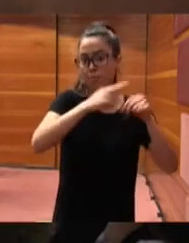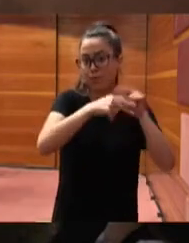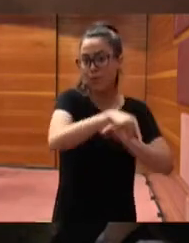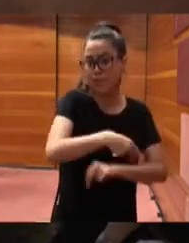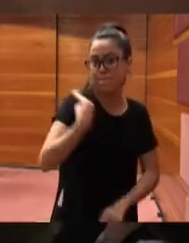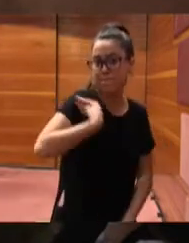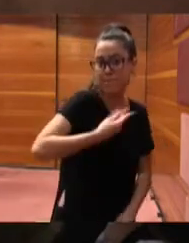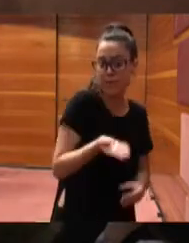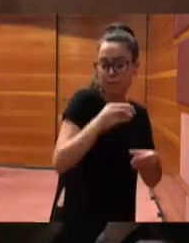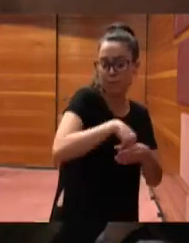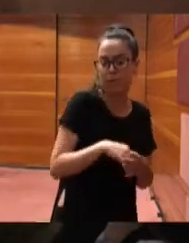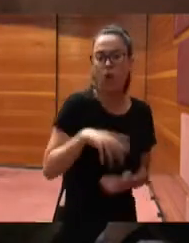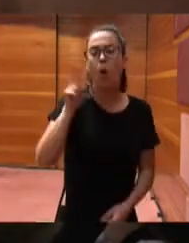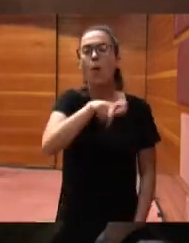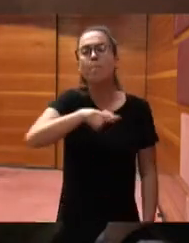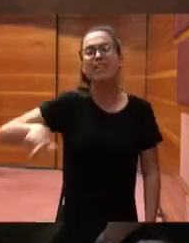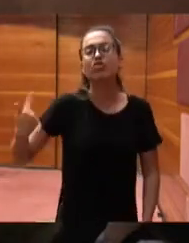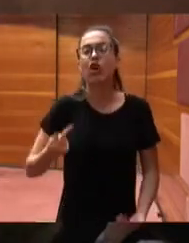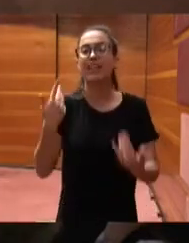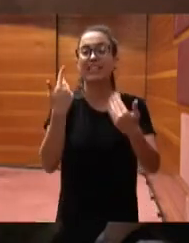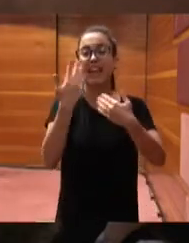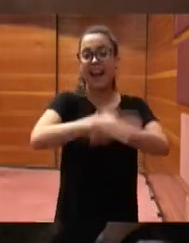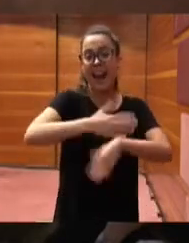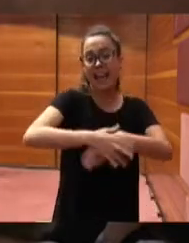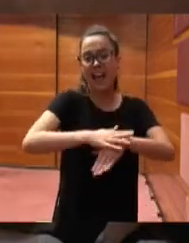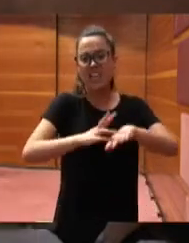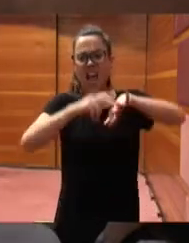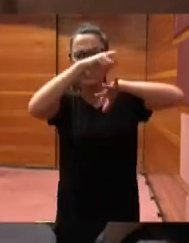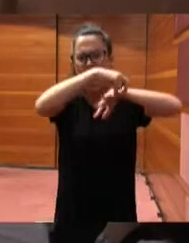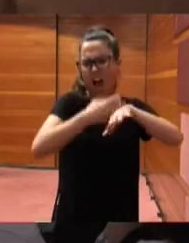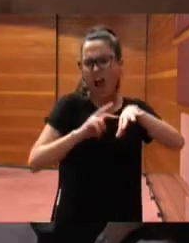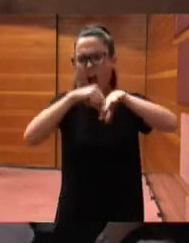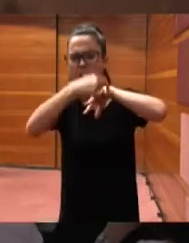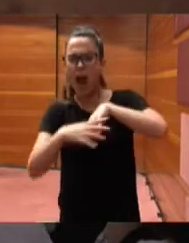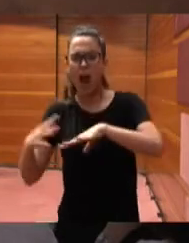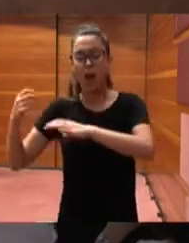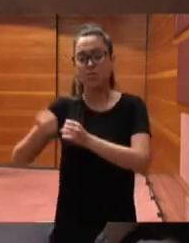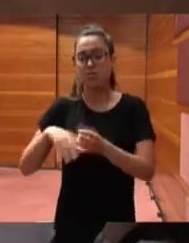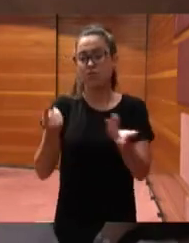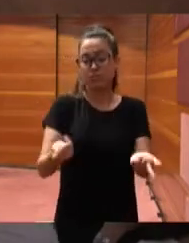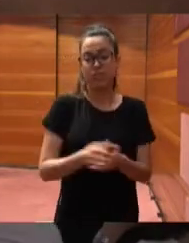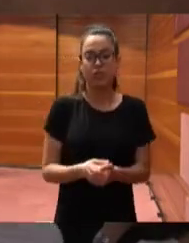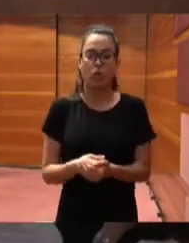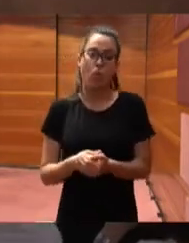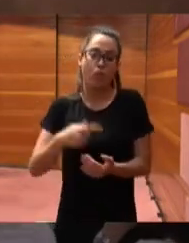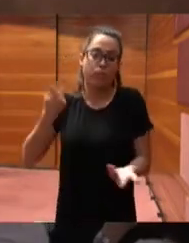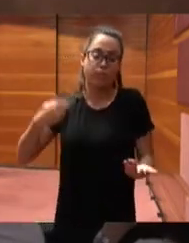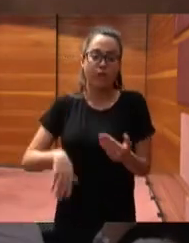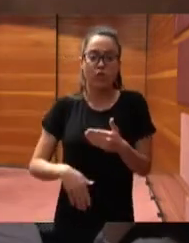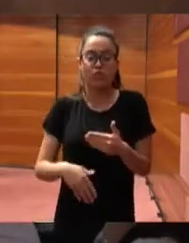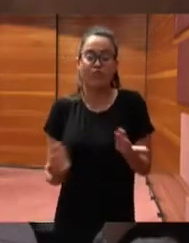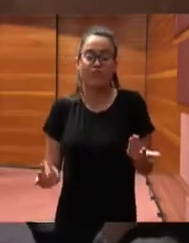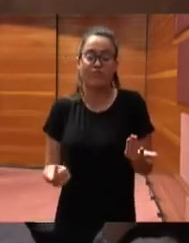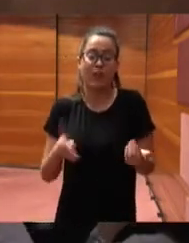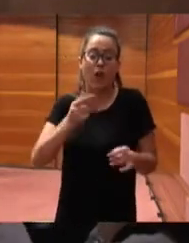¿A los que hacen parkour, que dicen, y para nosotros no hay nada, que queremos hacer ese suicidio callejero progresivo, que es el parkour, ¿no? Pues,